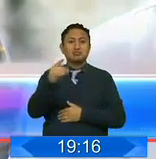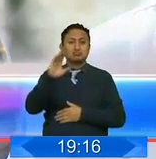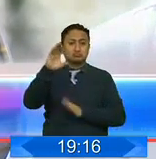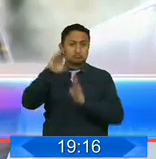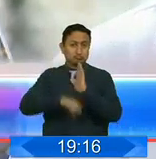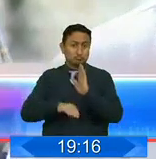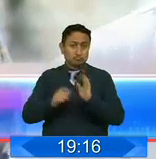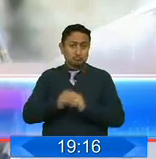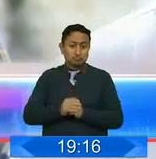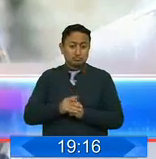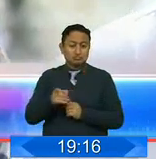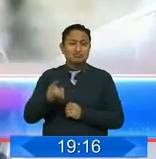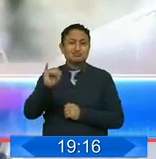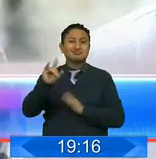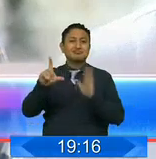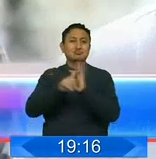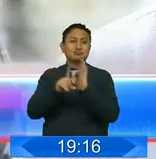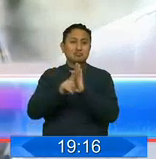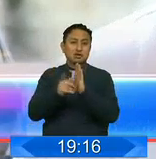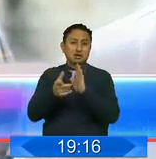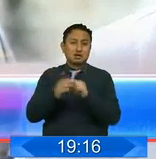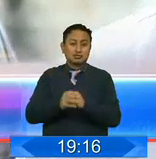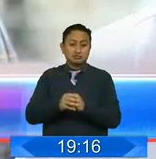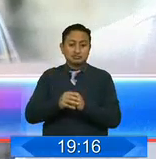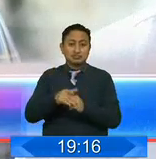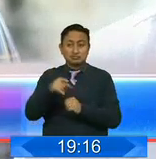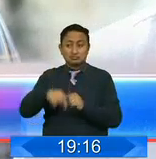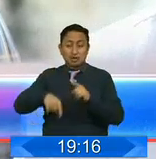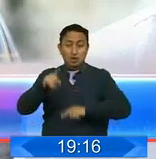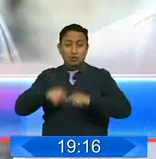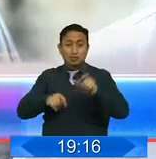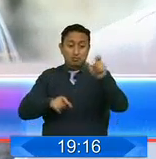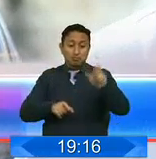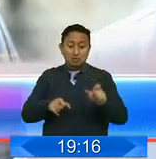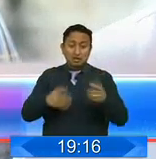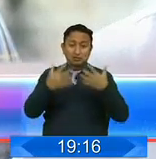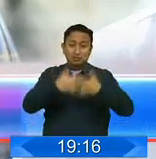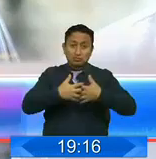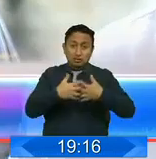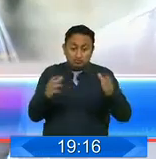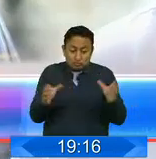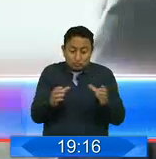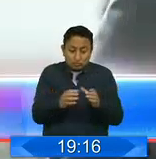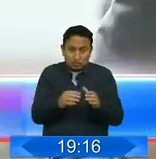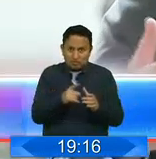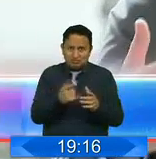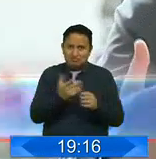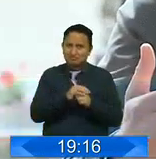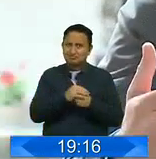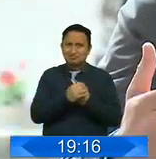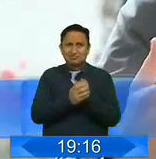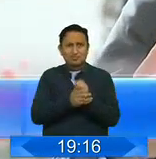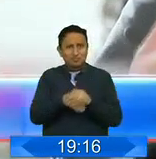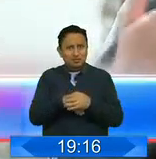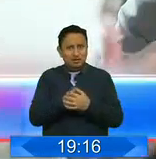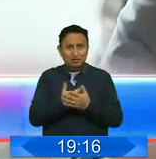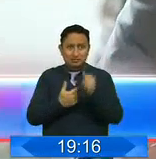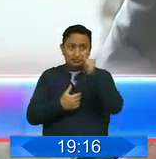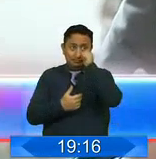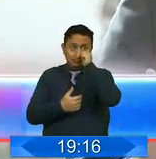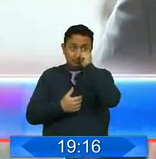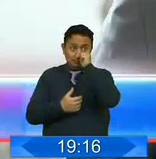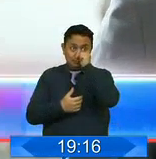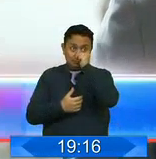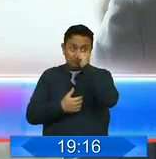es ilegal y obviamente sumamente abusiva para los pequeños y medianos agricultores. Claro, tenemos que también